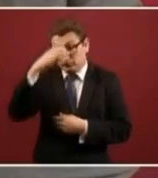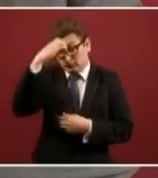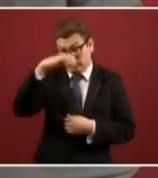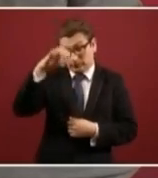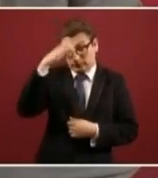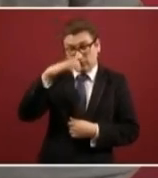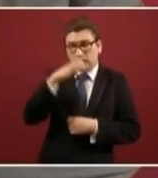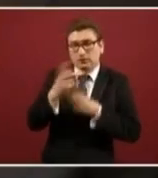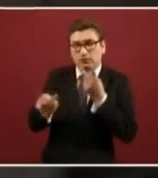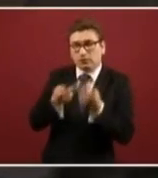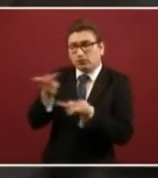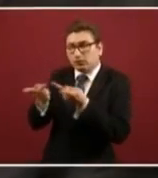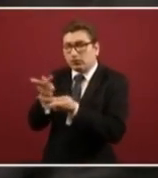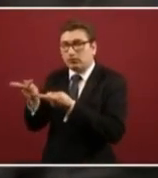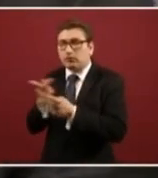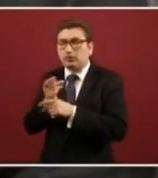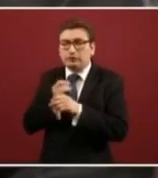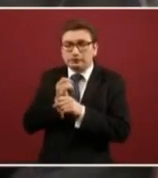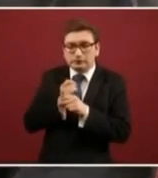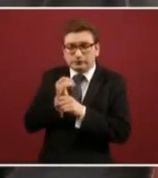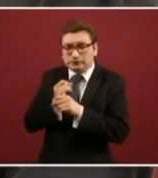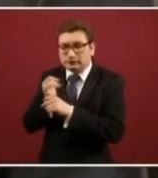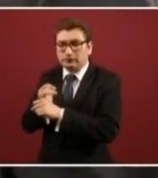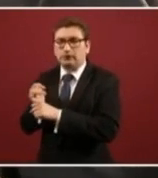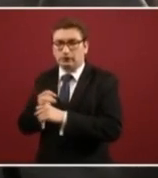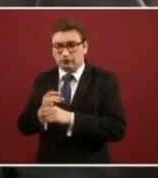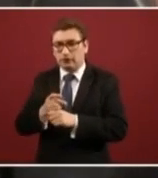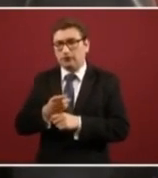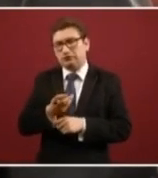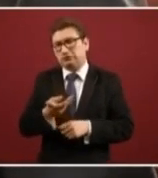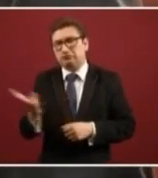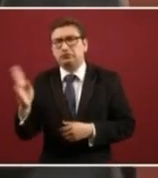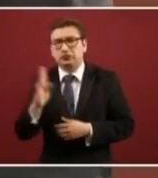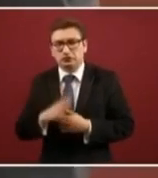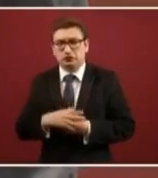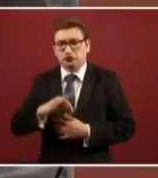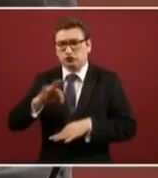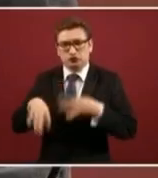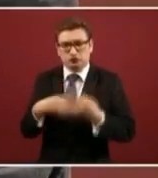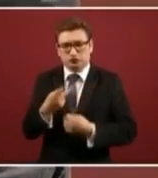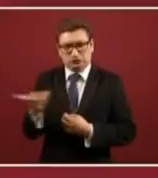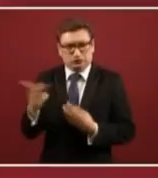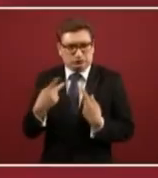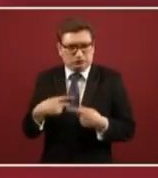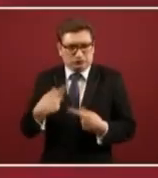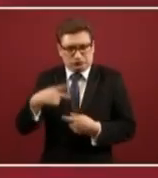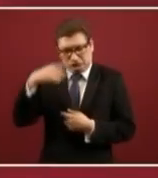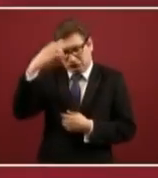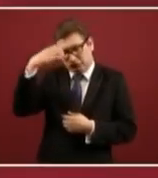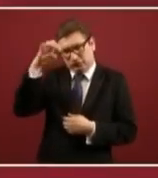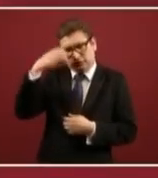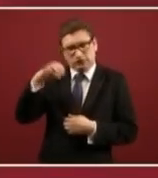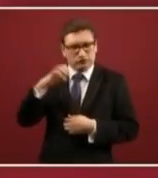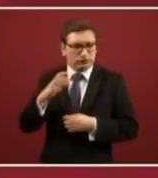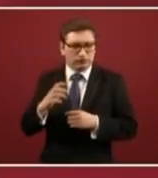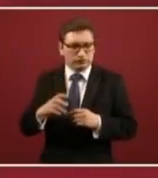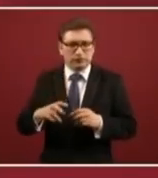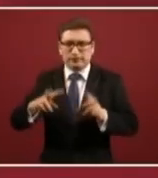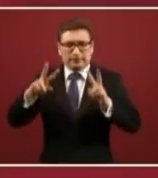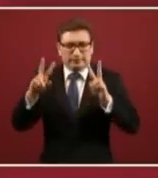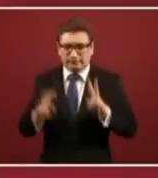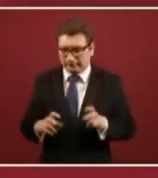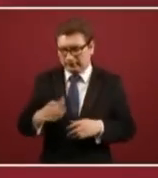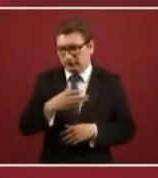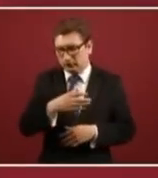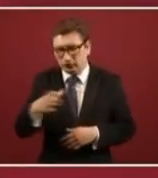consulta, de los que tienen experiencia en todo el sector